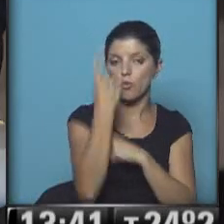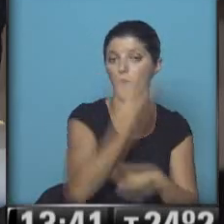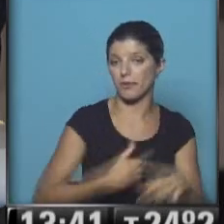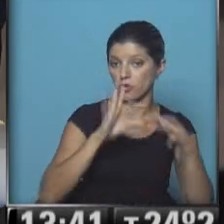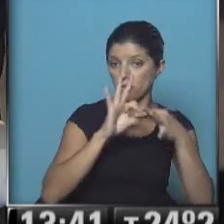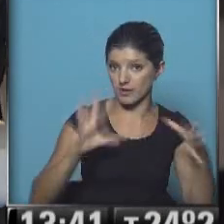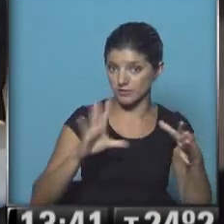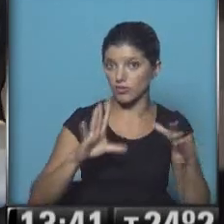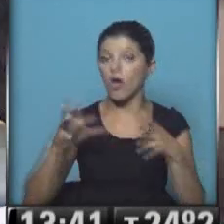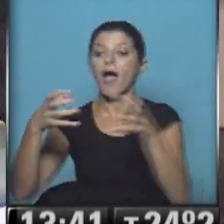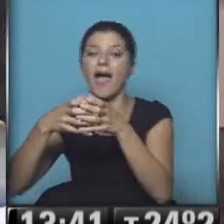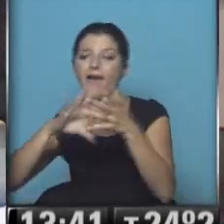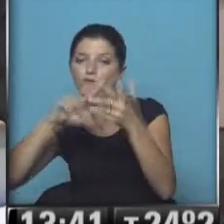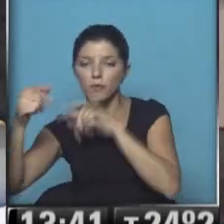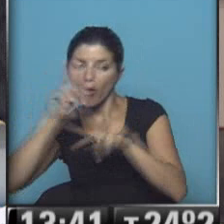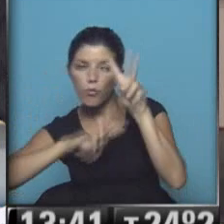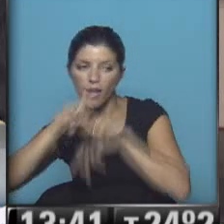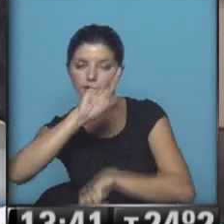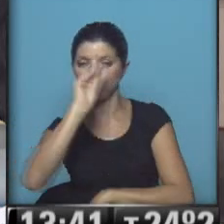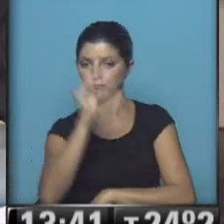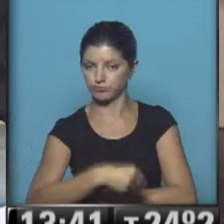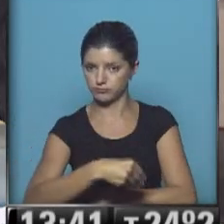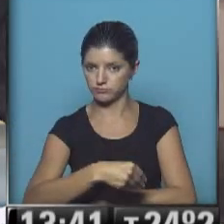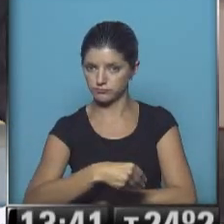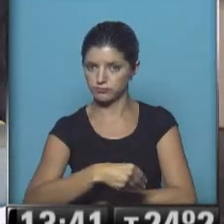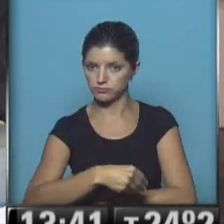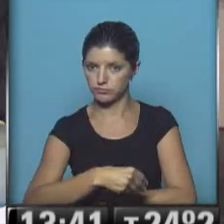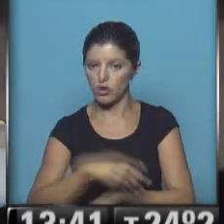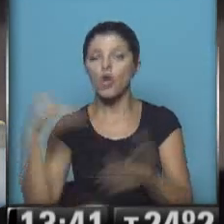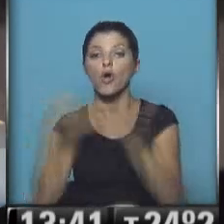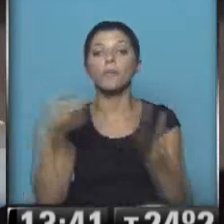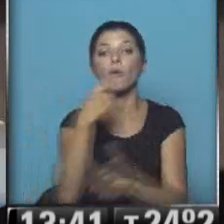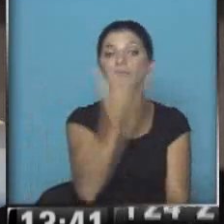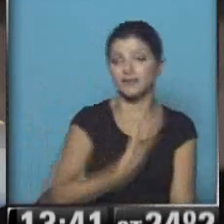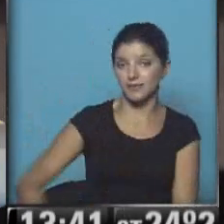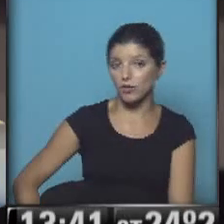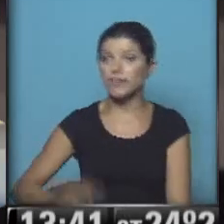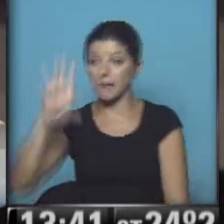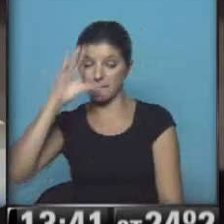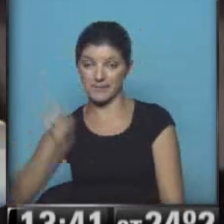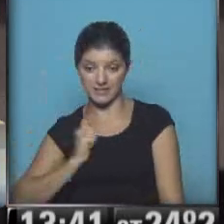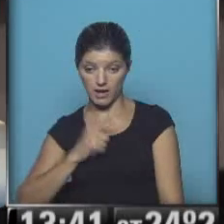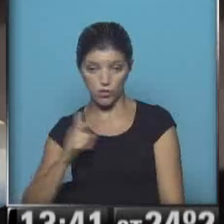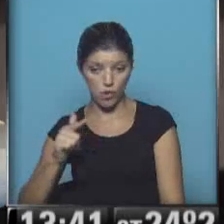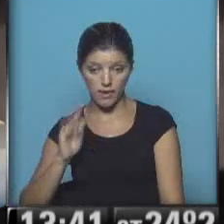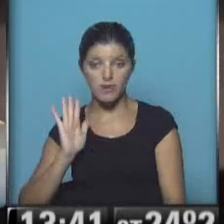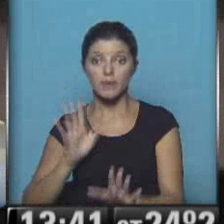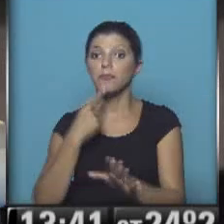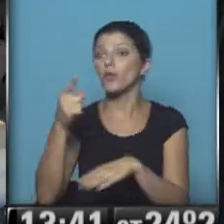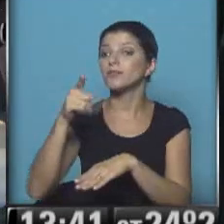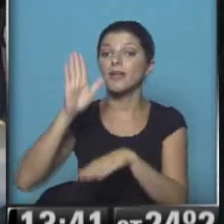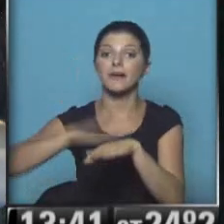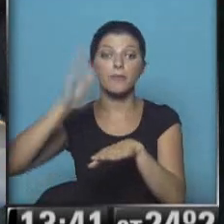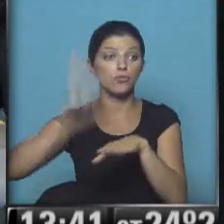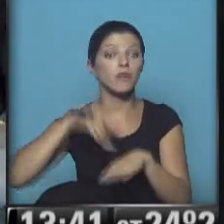a formas de desestabilización destituyente golpes de estado donde no intervienen los militares y acusan a los gobiernos de